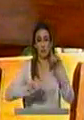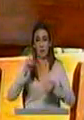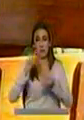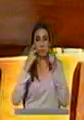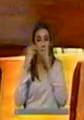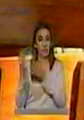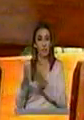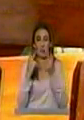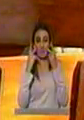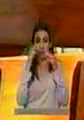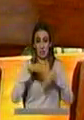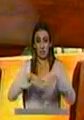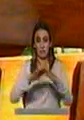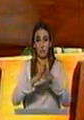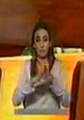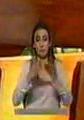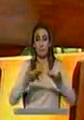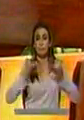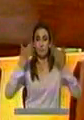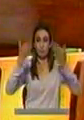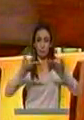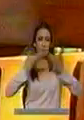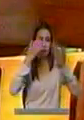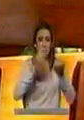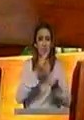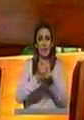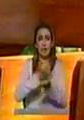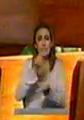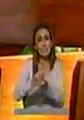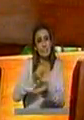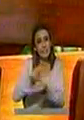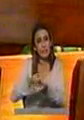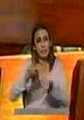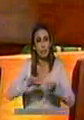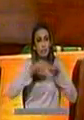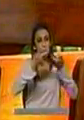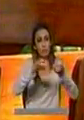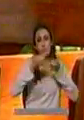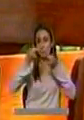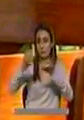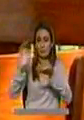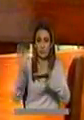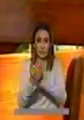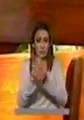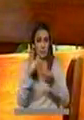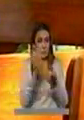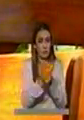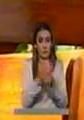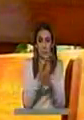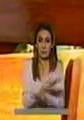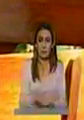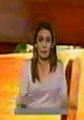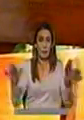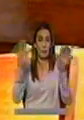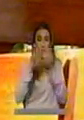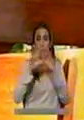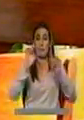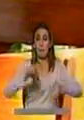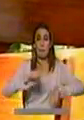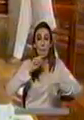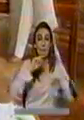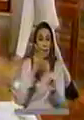carácter turístico. Se han entregado una serie de créditos que finalmente tienen un portafolio destinado ahí, ¿no? El propio Carlos es uno de